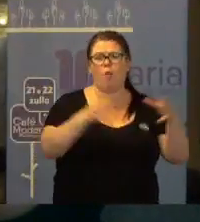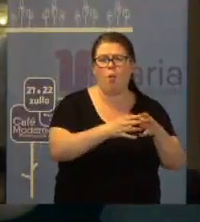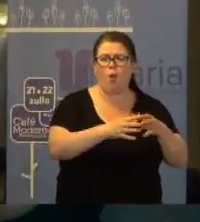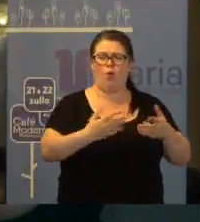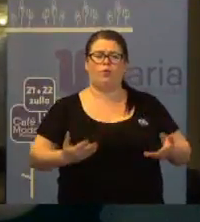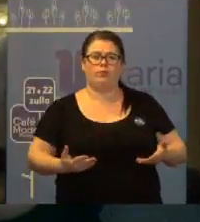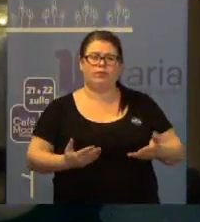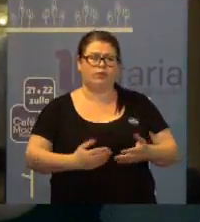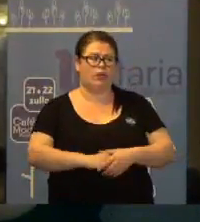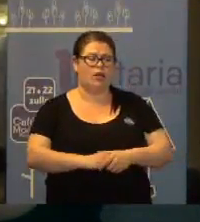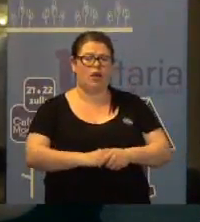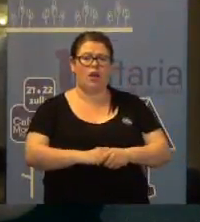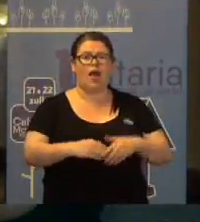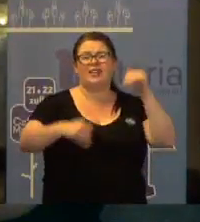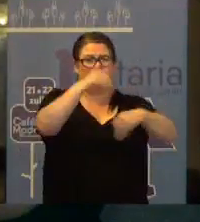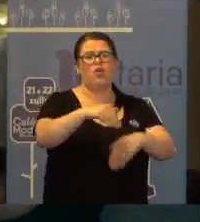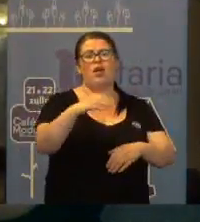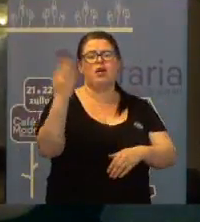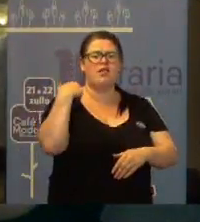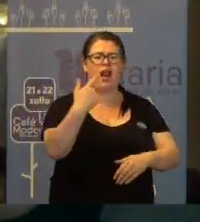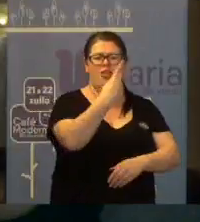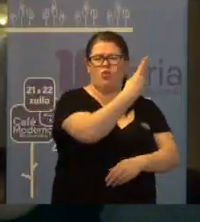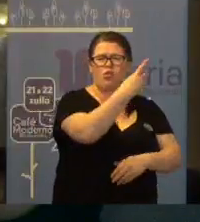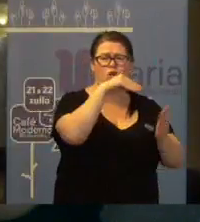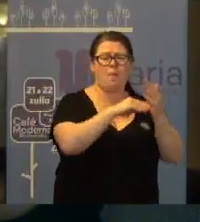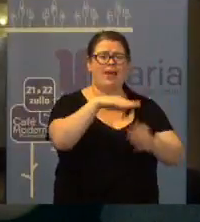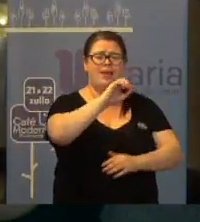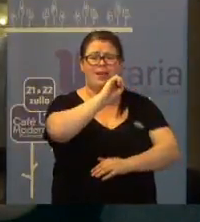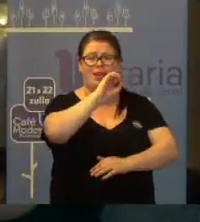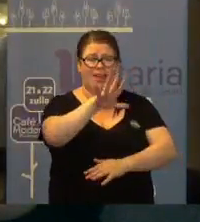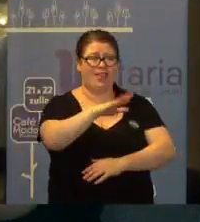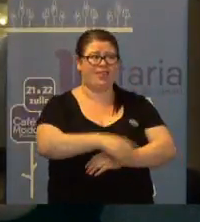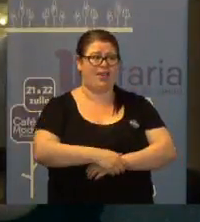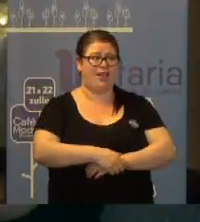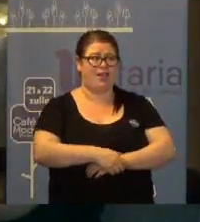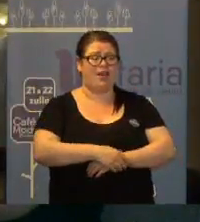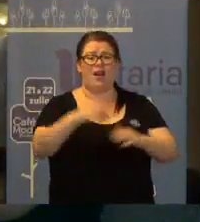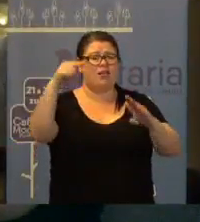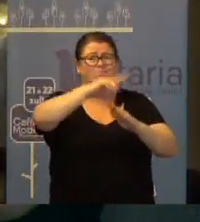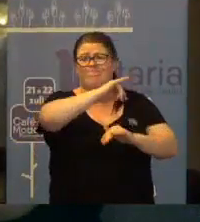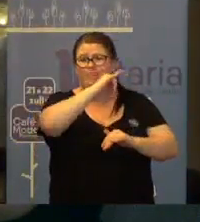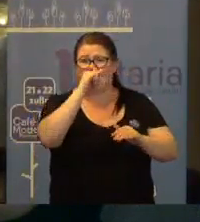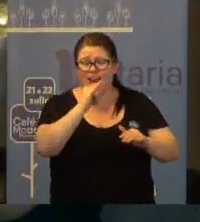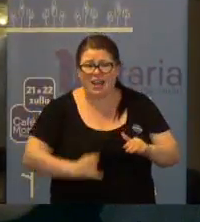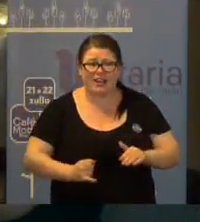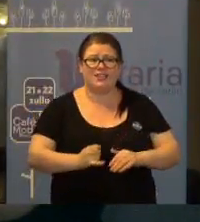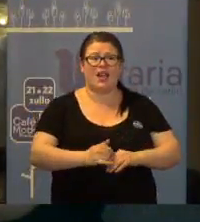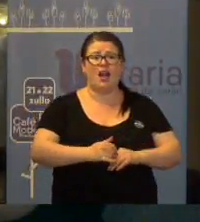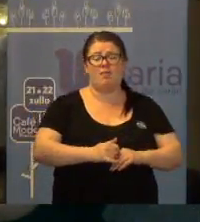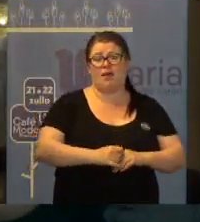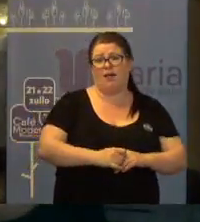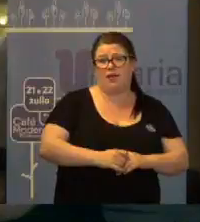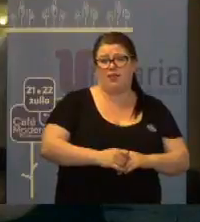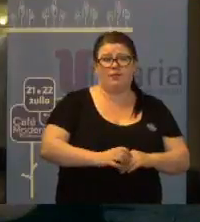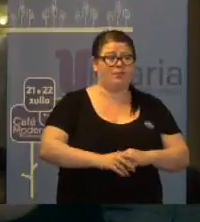Compromís nas eleccións de 2015. Cando empezou o declive? Bueno, algún pode pensar que o declive empezou nas autonómicas de 2016